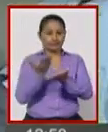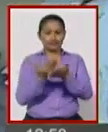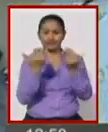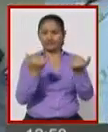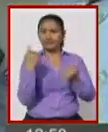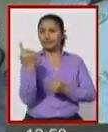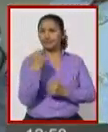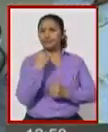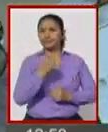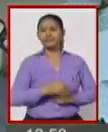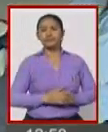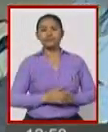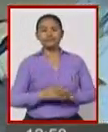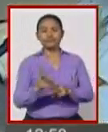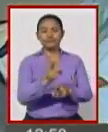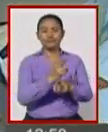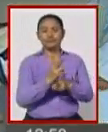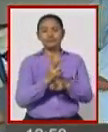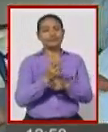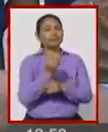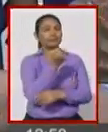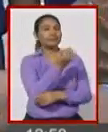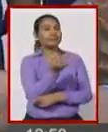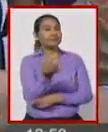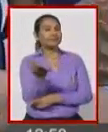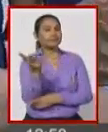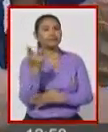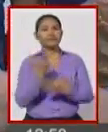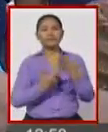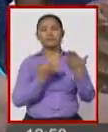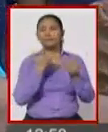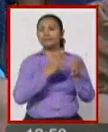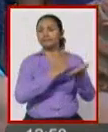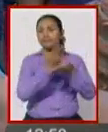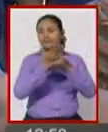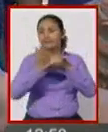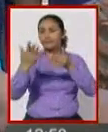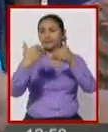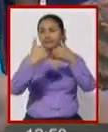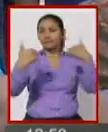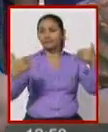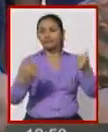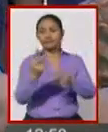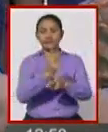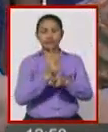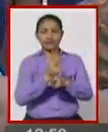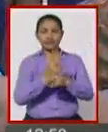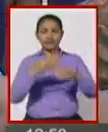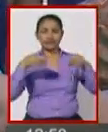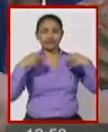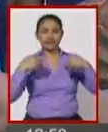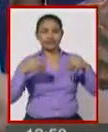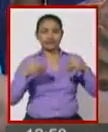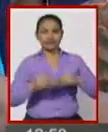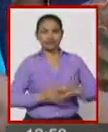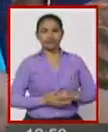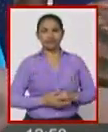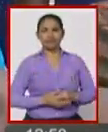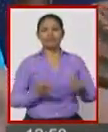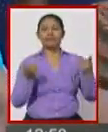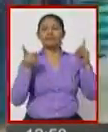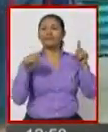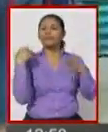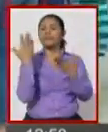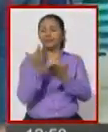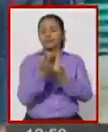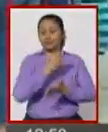Hoy solamente estamos resguardando por cualquier situación que nos quieran dejar a un lado, resguardar el mercado. Cuando venga